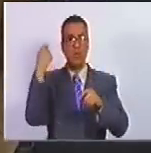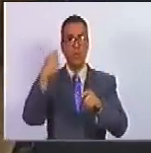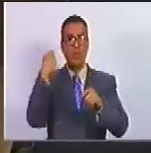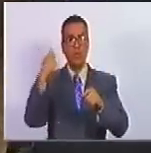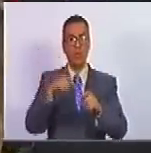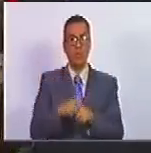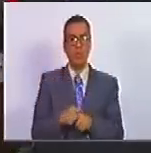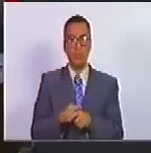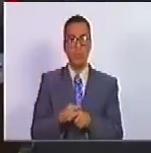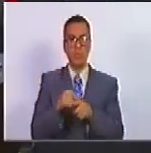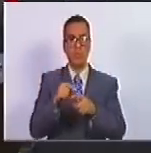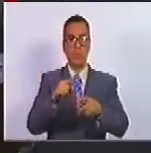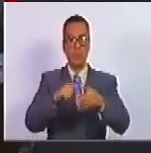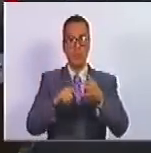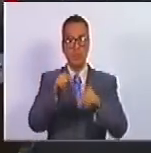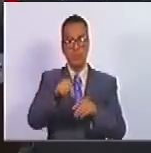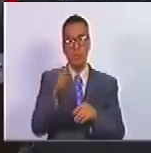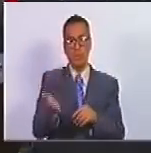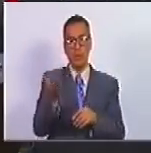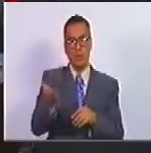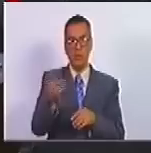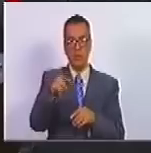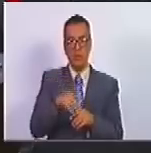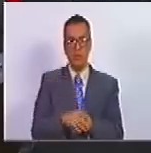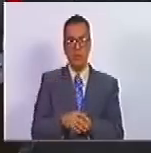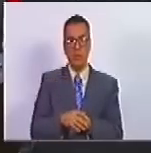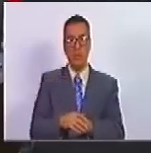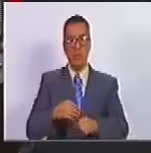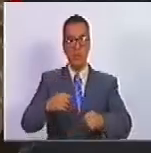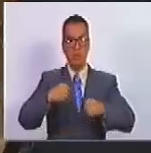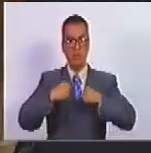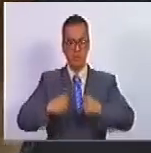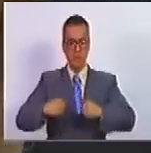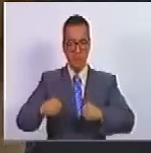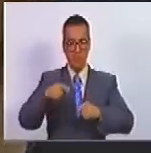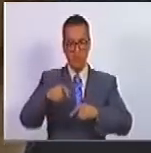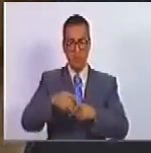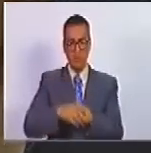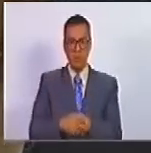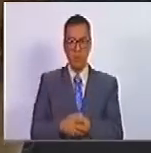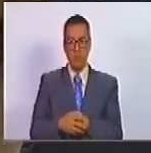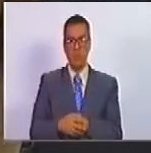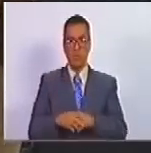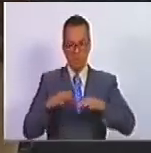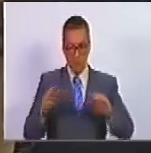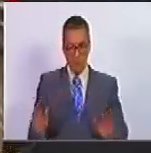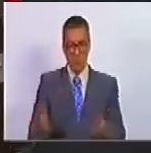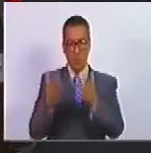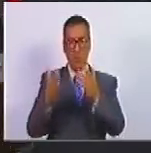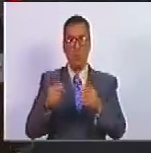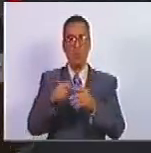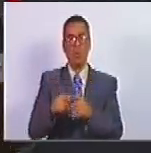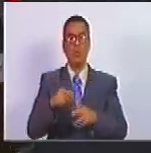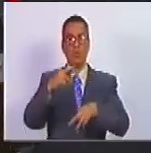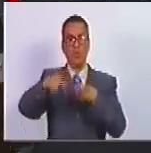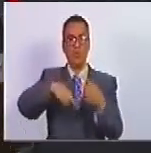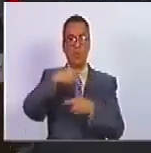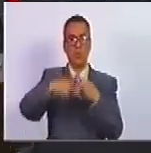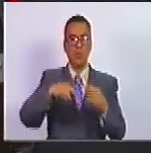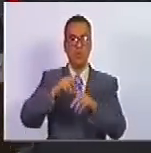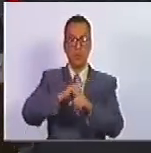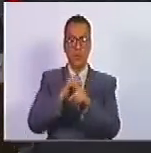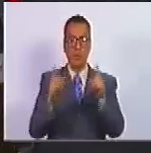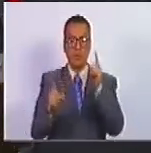Apure somos pieza fundamental, somos guerreros y guerreras que impulsaremos la revolución y los